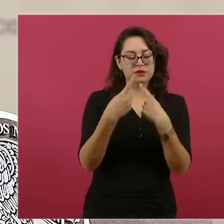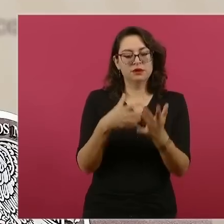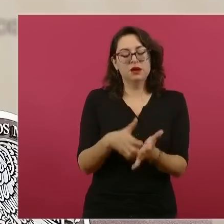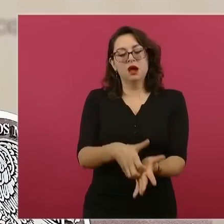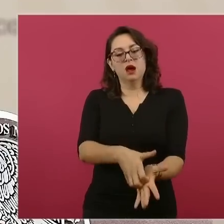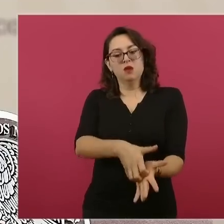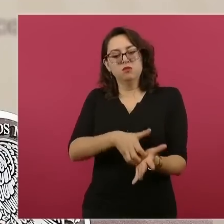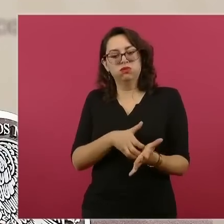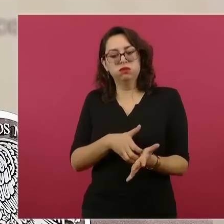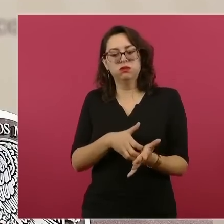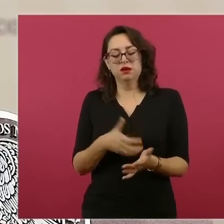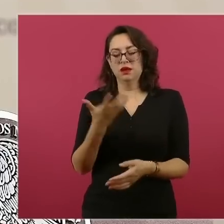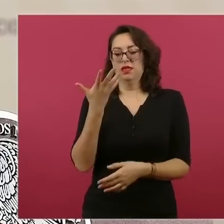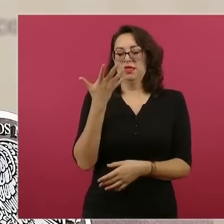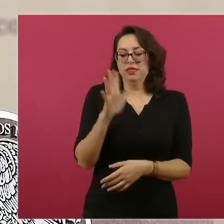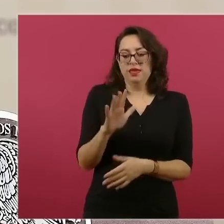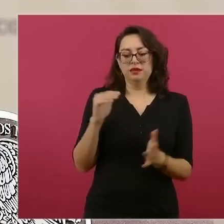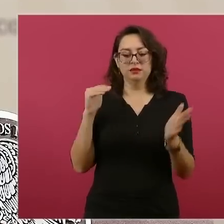Se mantuvieron los contratos.